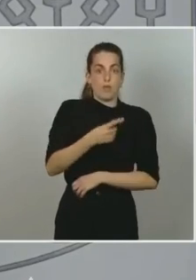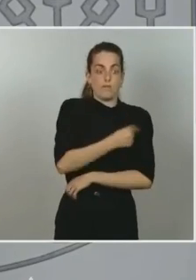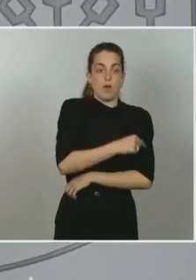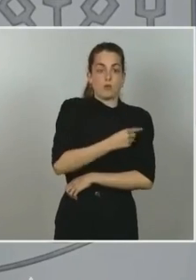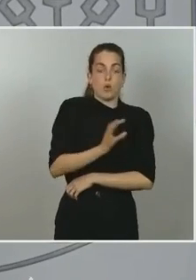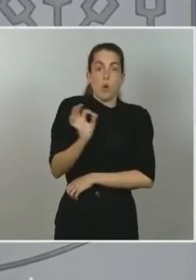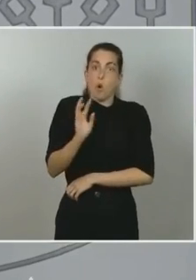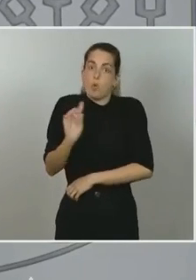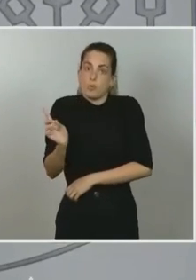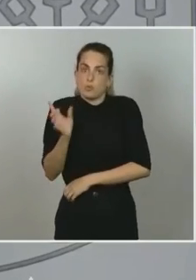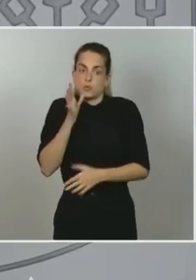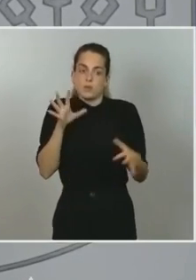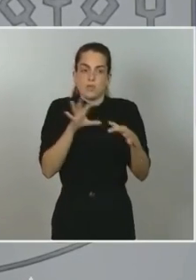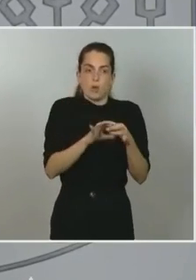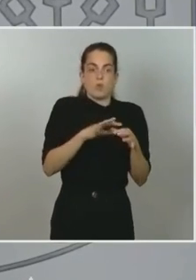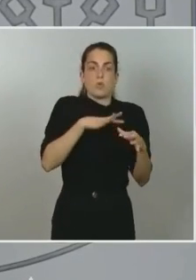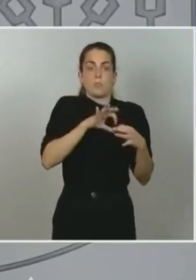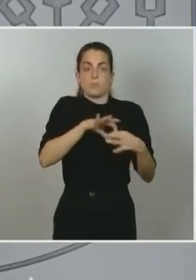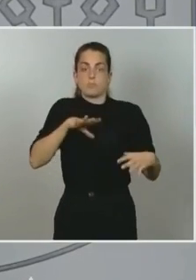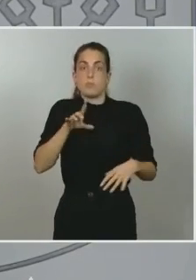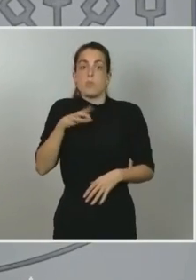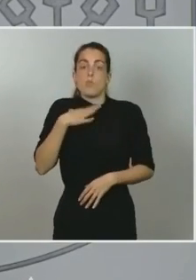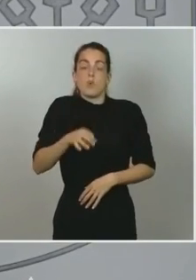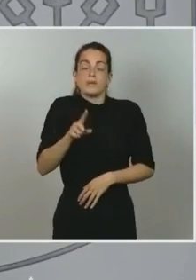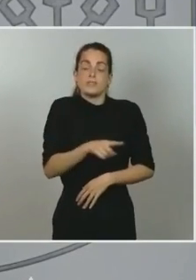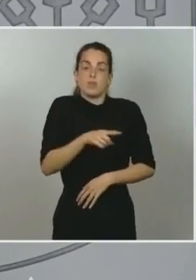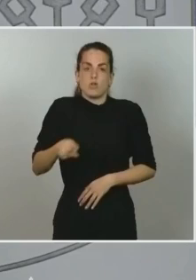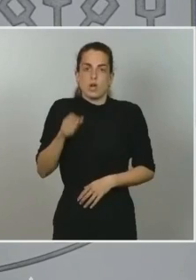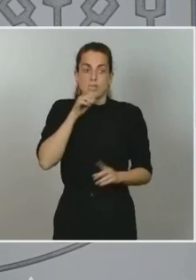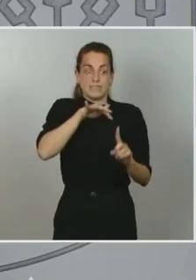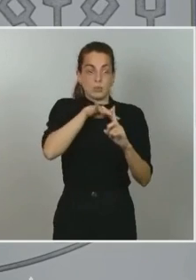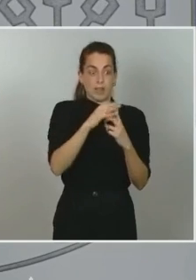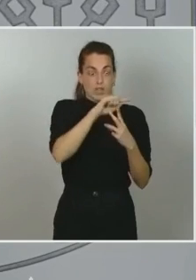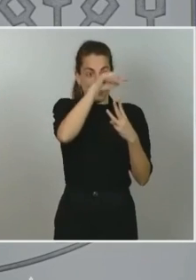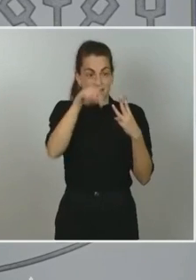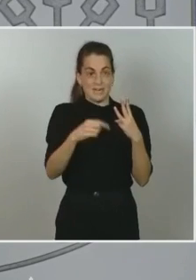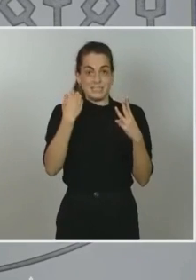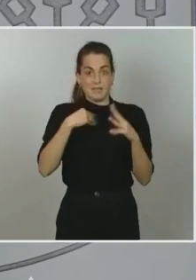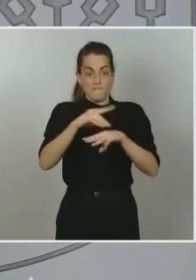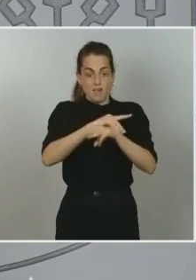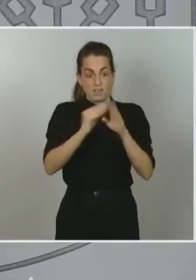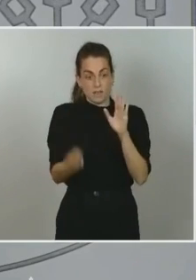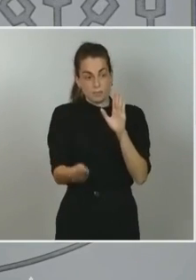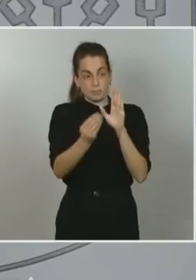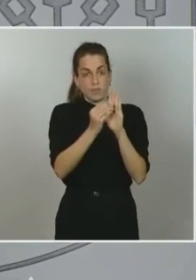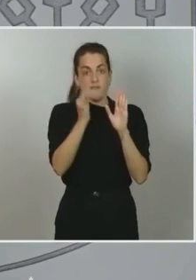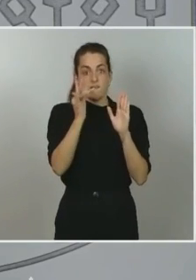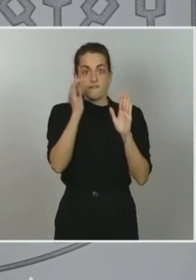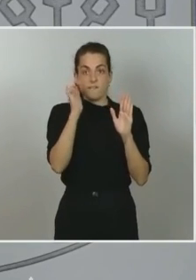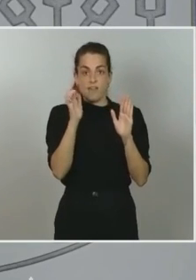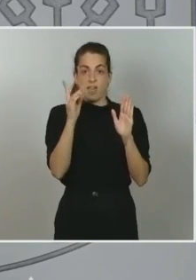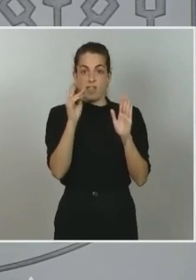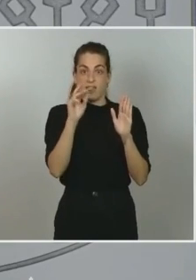no relacionado. Hasta ahora sabemos que en estos tres casos que son los que se han subido a la base de datos Fedra, hay una relación